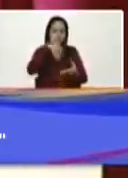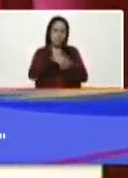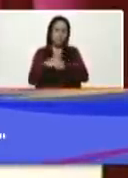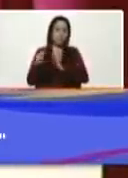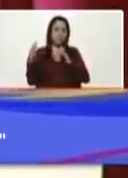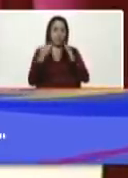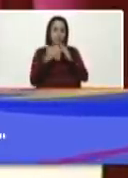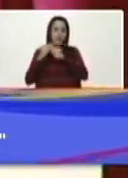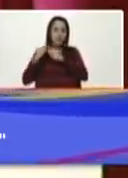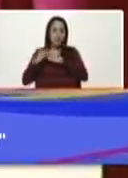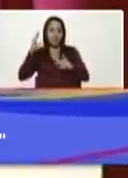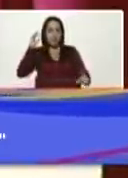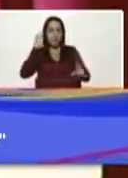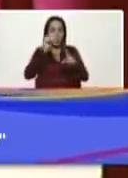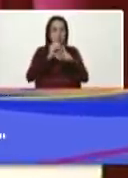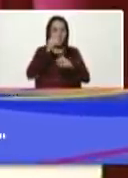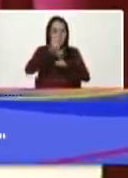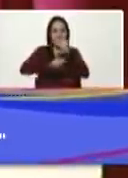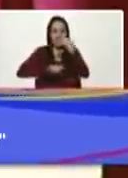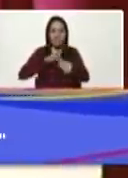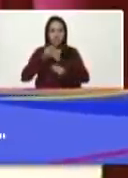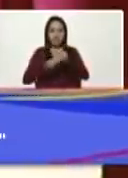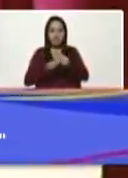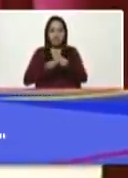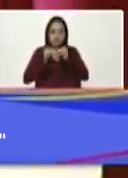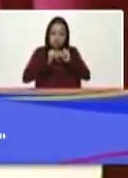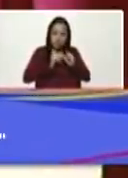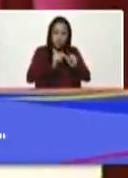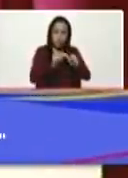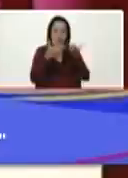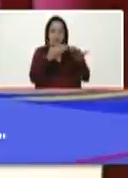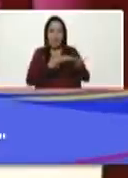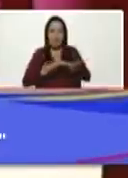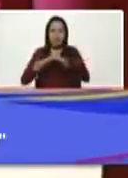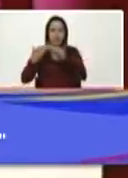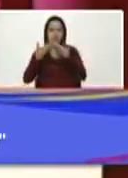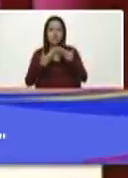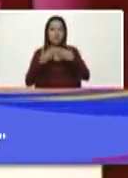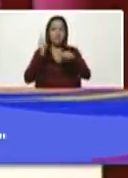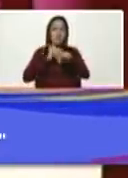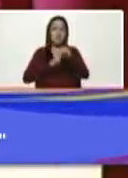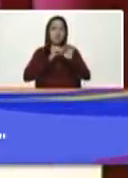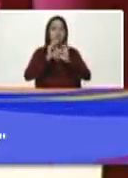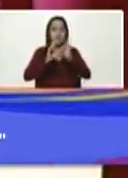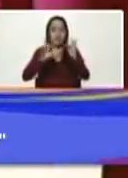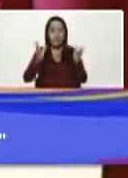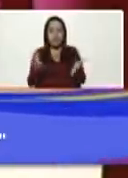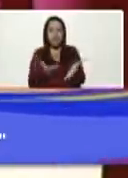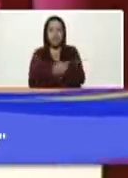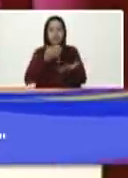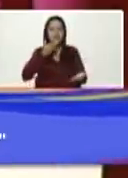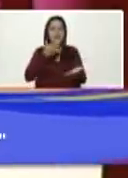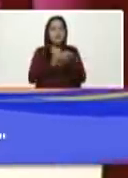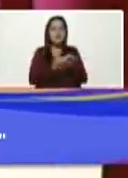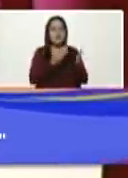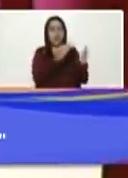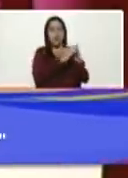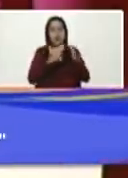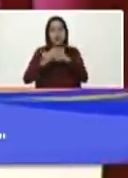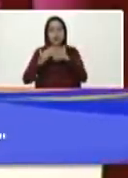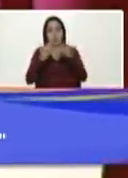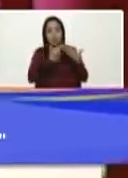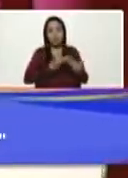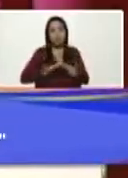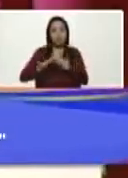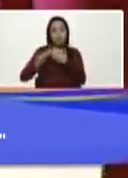propósito ha sido garantizar la prosecución académica en pandemia. Gracias a nuestra Casa de Estudios, la Universidad